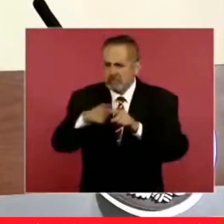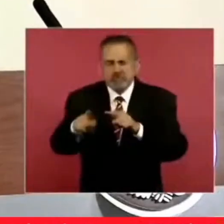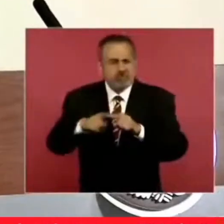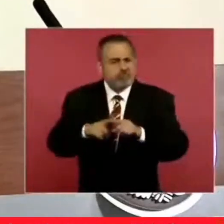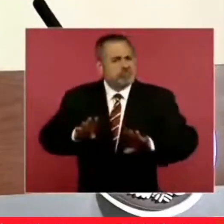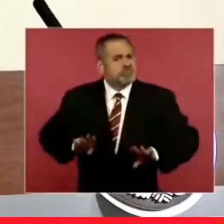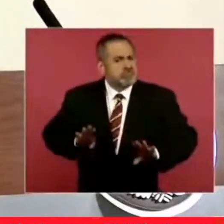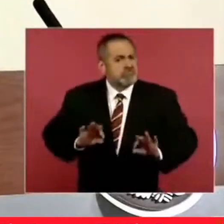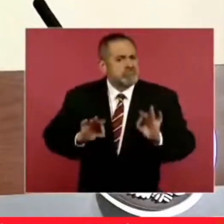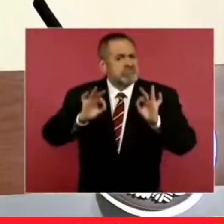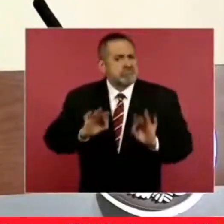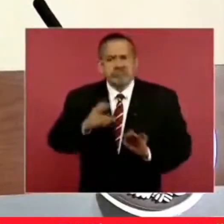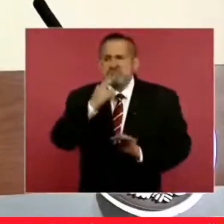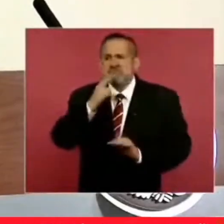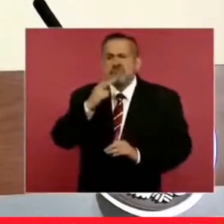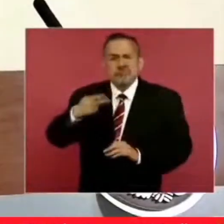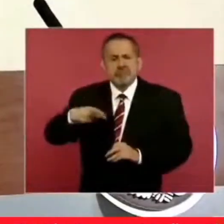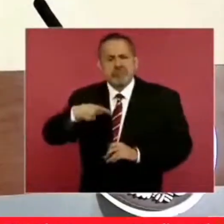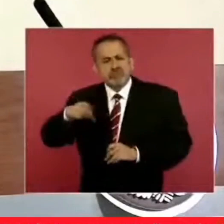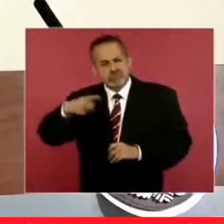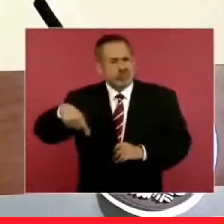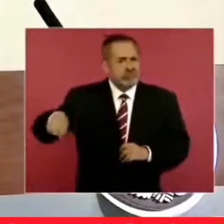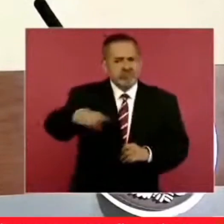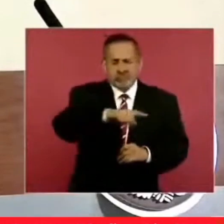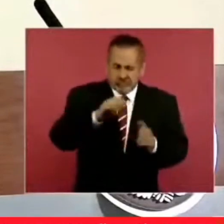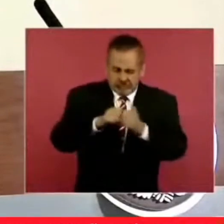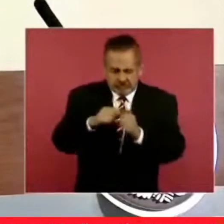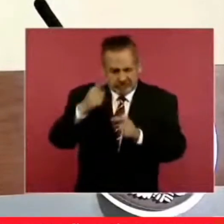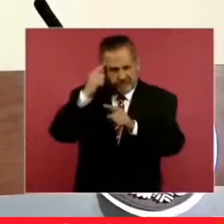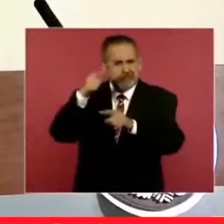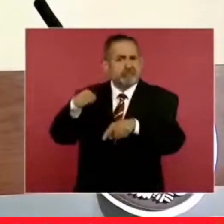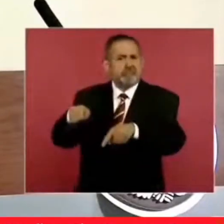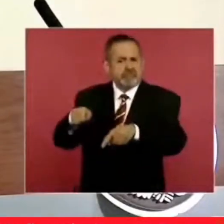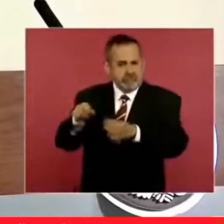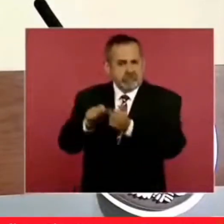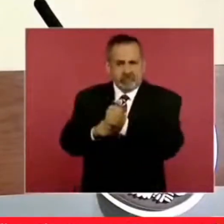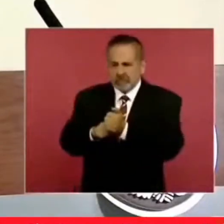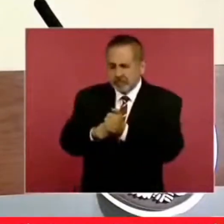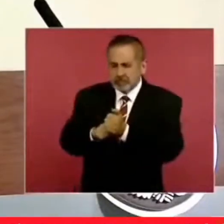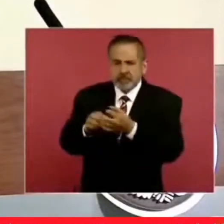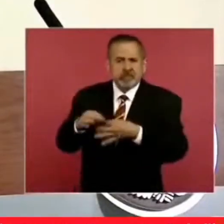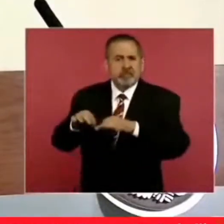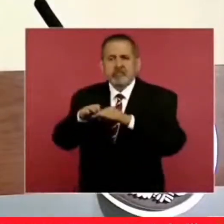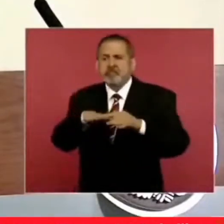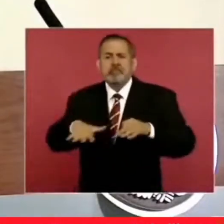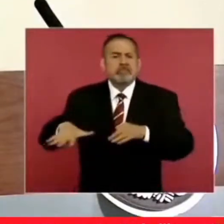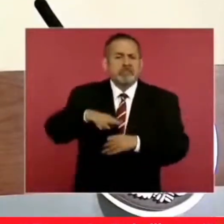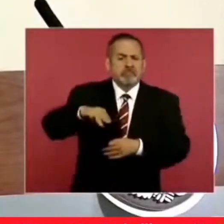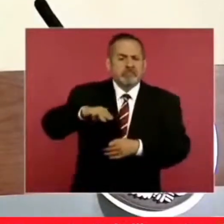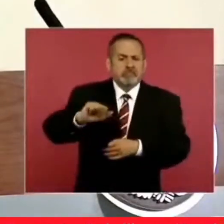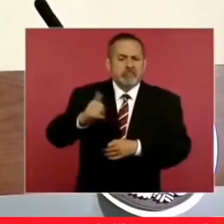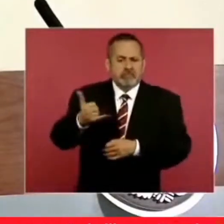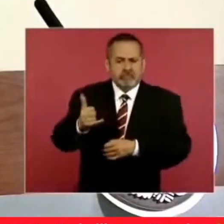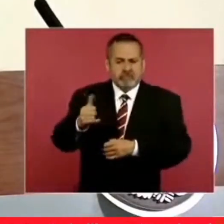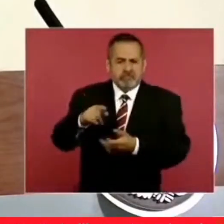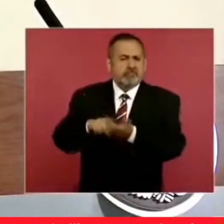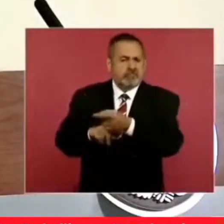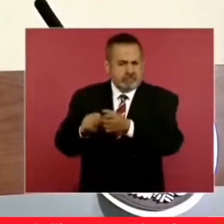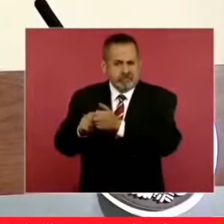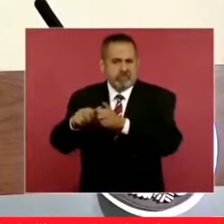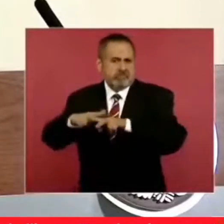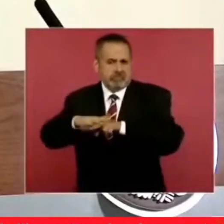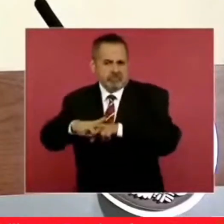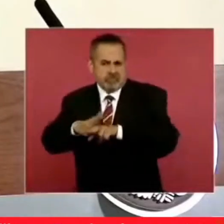para las y los habitantes de este tramo tan representativo por su paso por nuestra zona maya en donde a través de sus vías